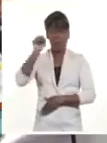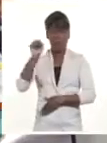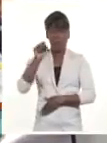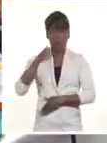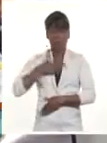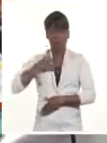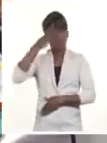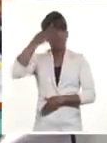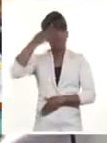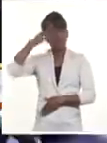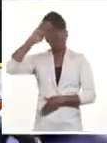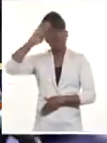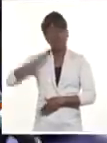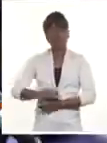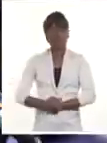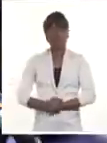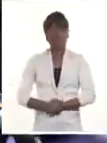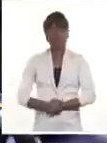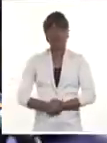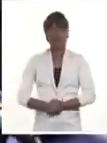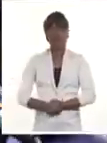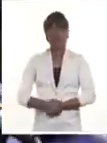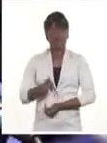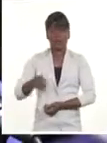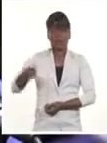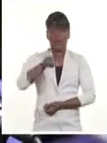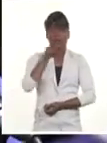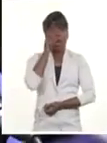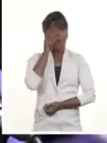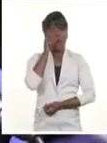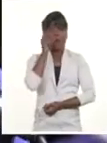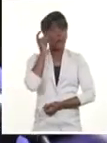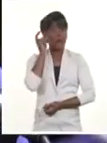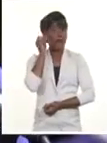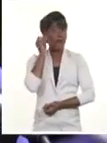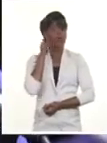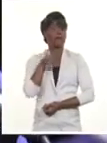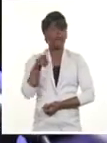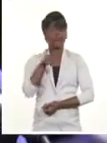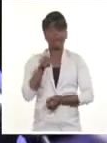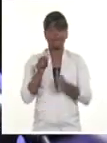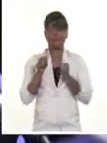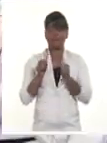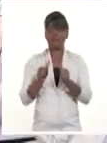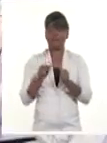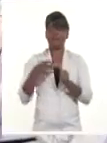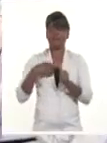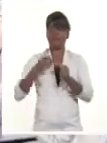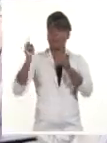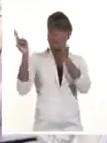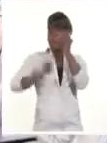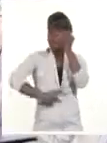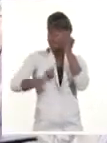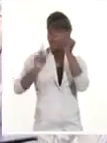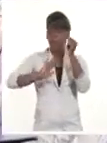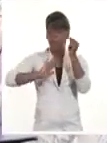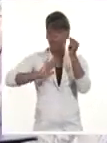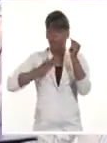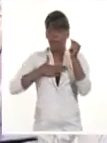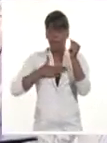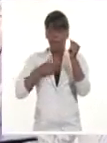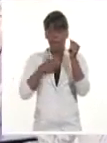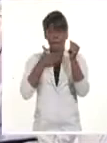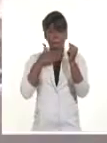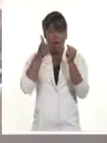el órgano rector del Estado. Estos hombres y mujeres resaltan en cualidades éticas y morales, en que son